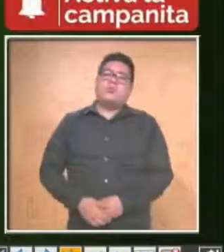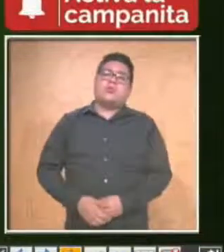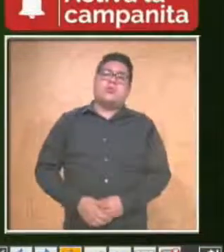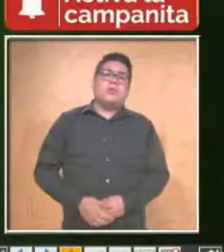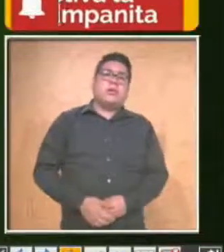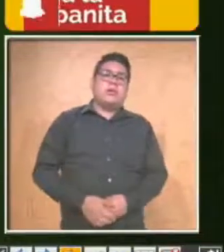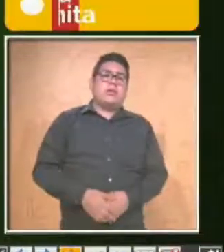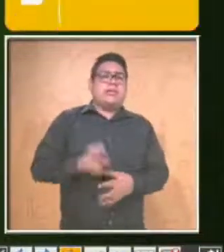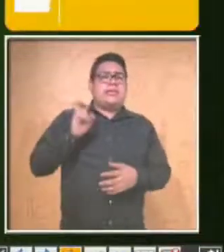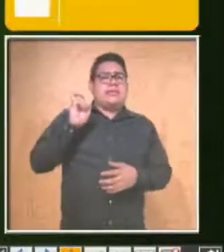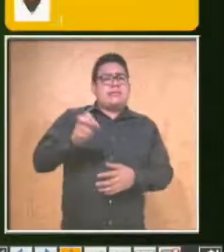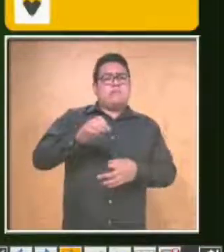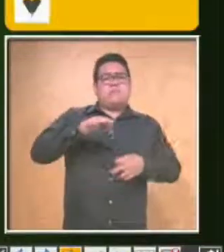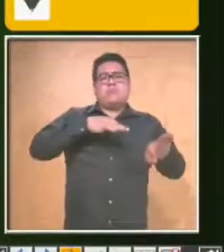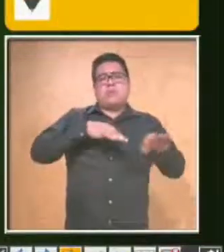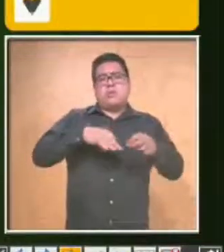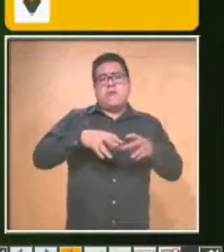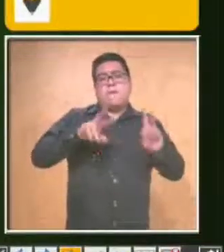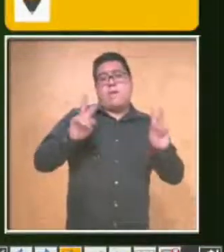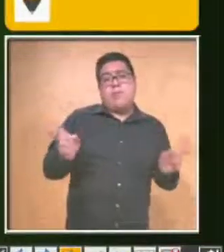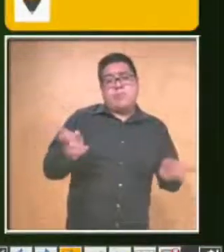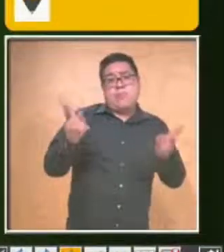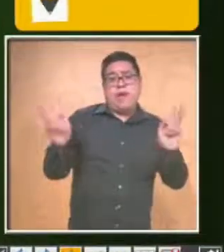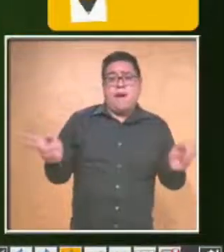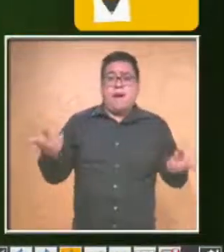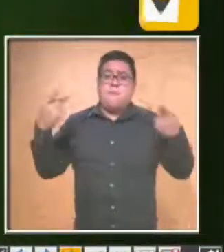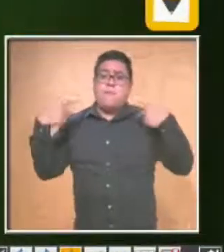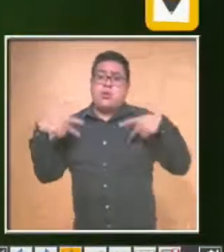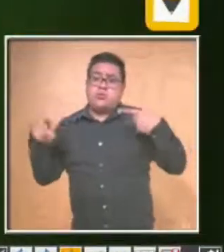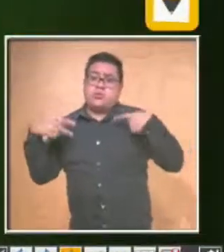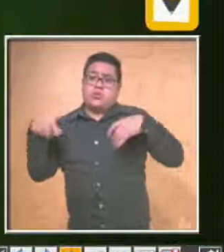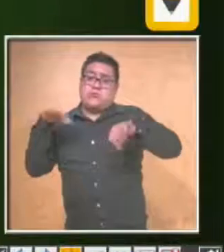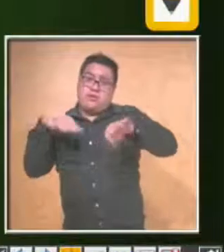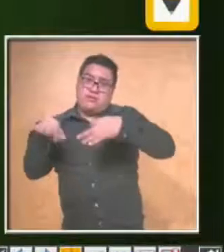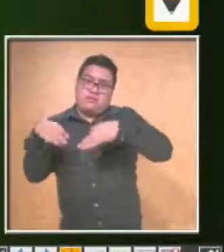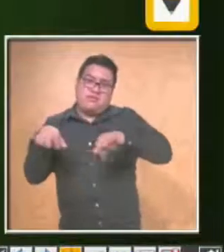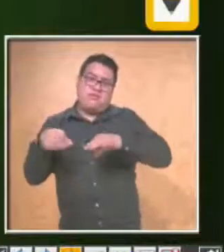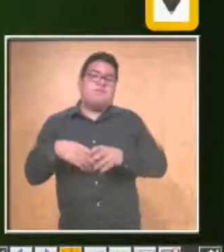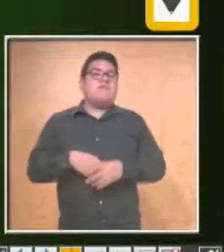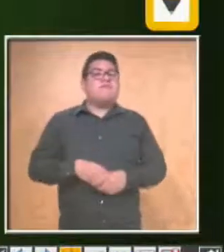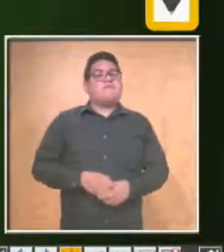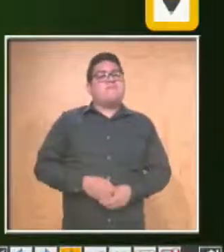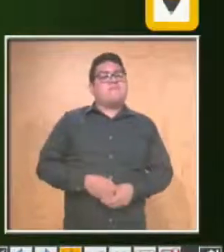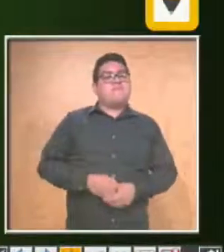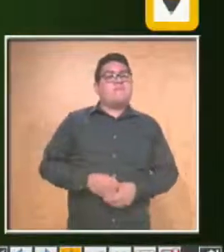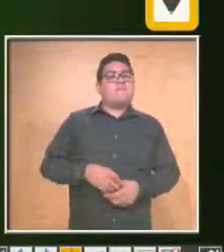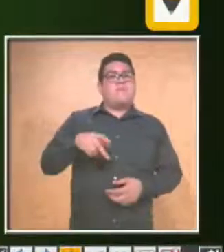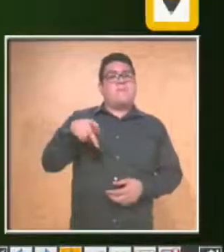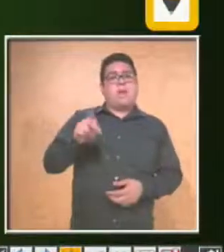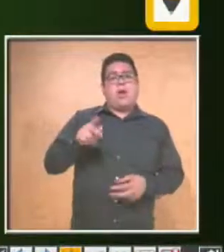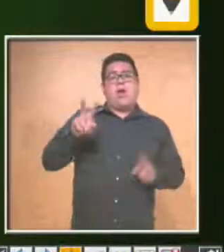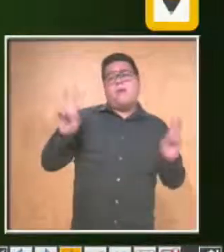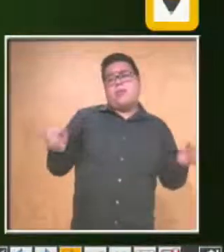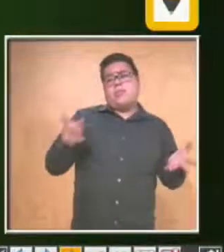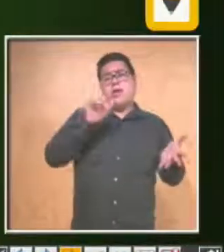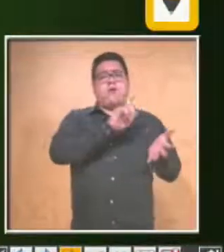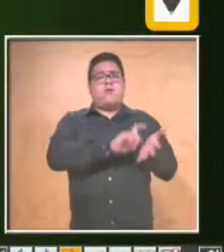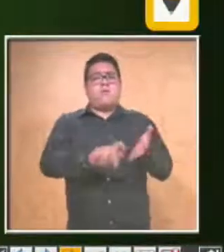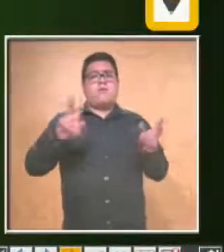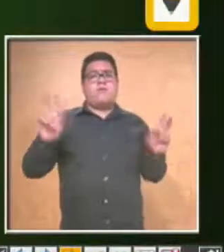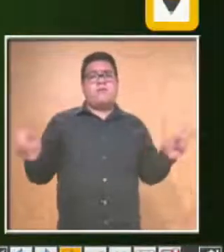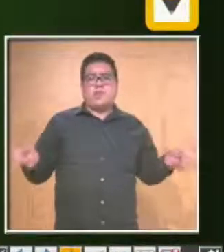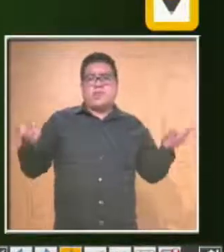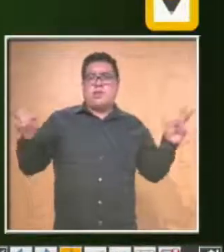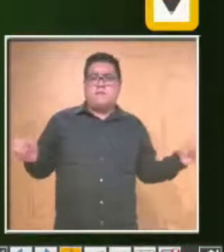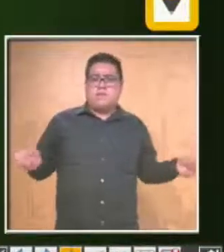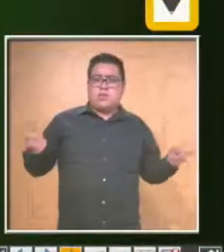que más se dedicaban a la venta de esclavos. No fueron los únicos, pero ellos tenían un comercio muy establecido